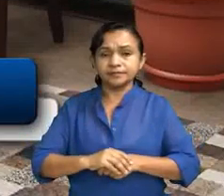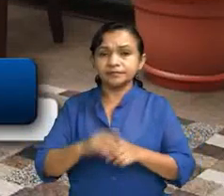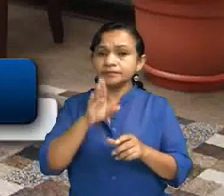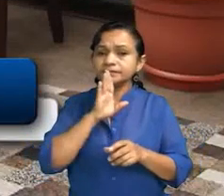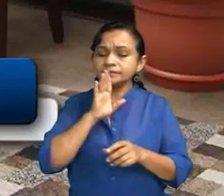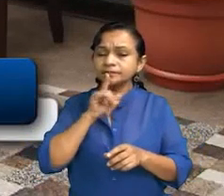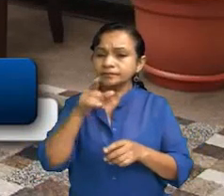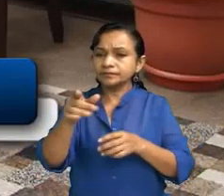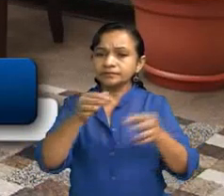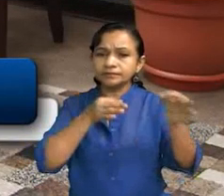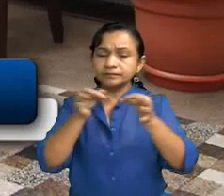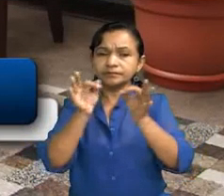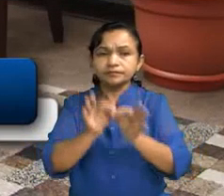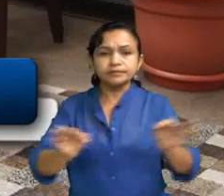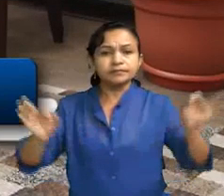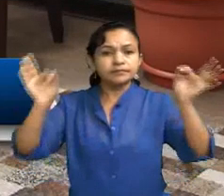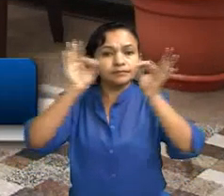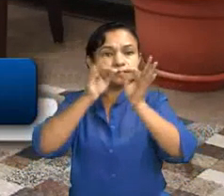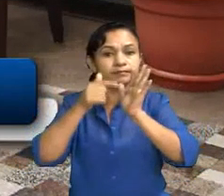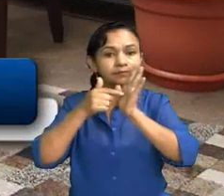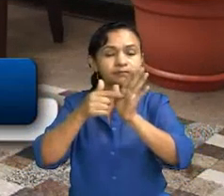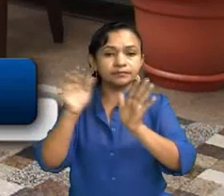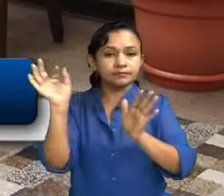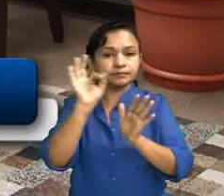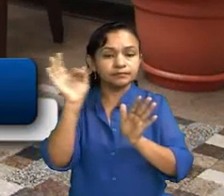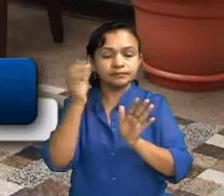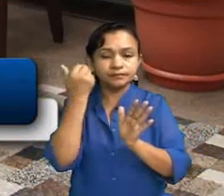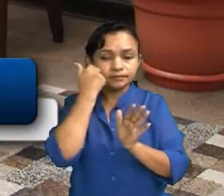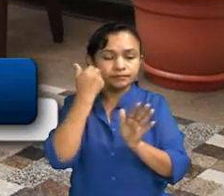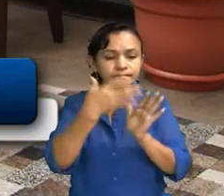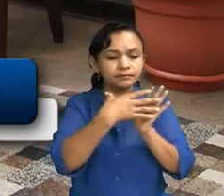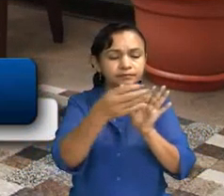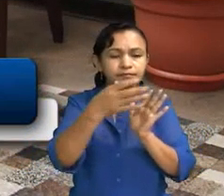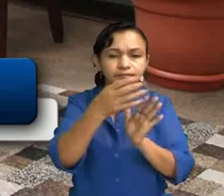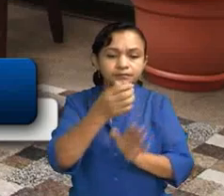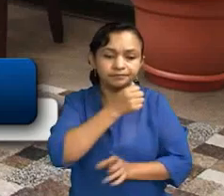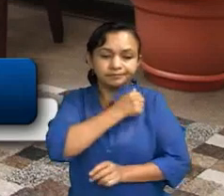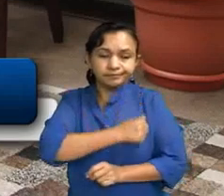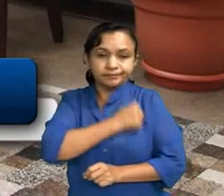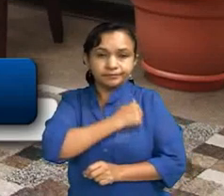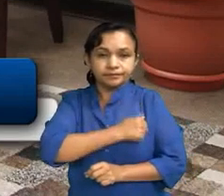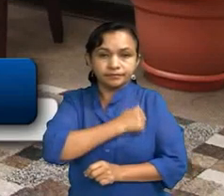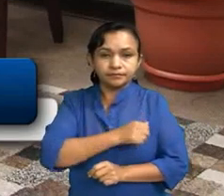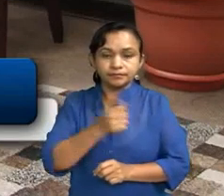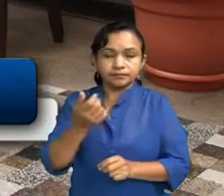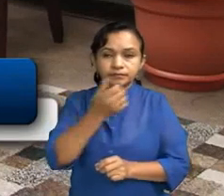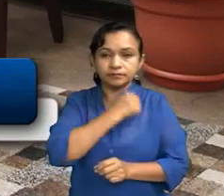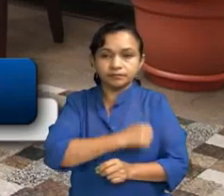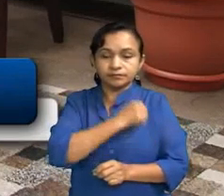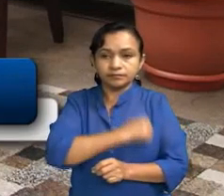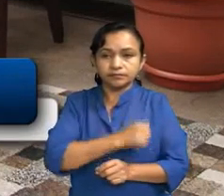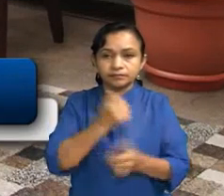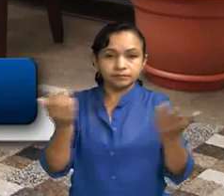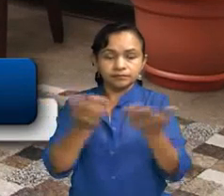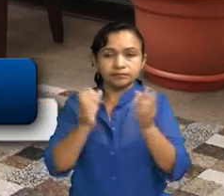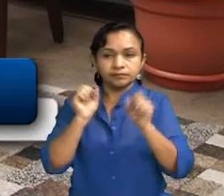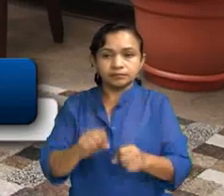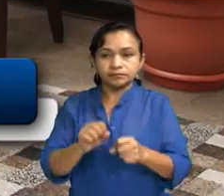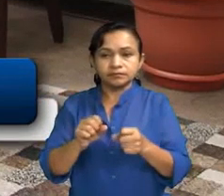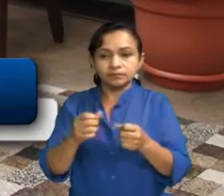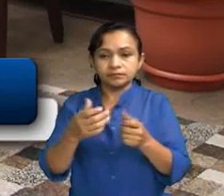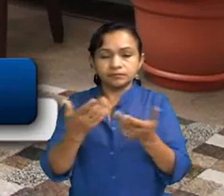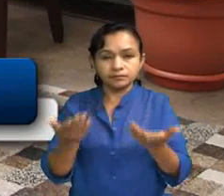muy importante. Por ejemplo, las formas de transmisión, me decía usted que son las S. Solo las heces humanas, también puede ser las